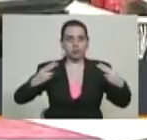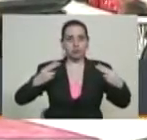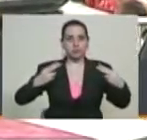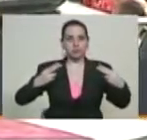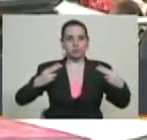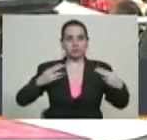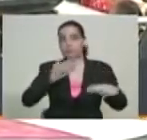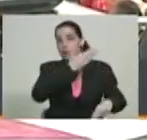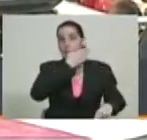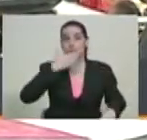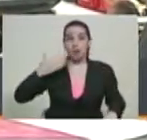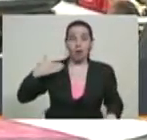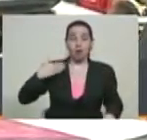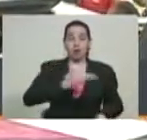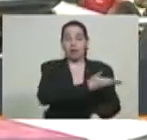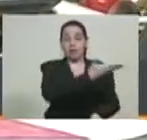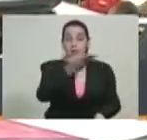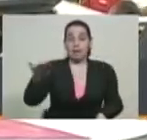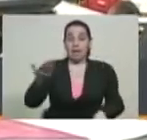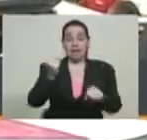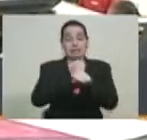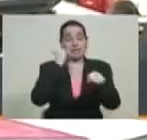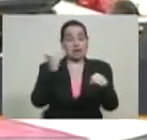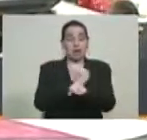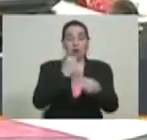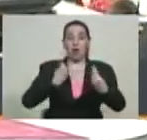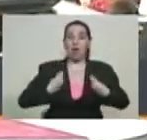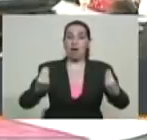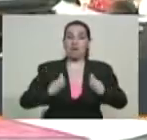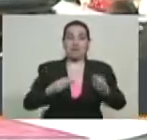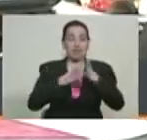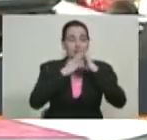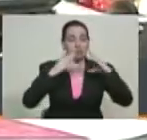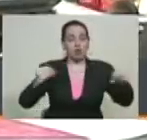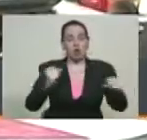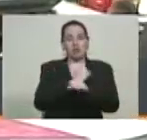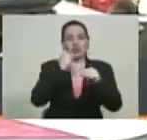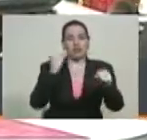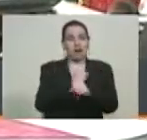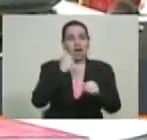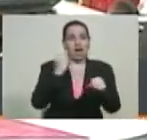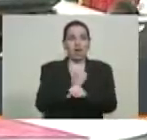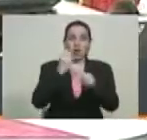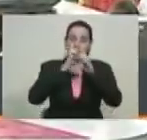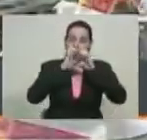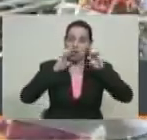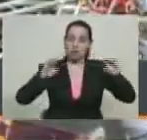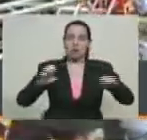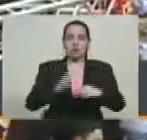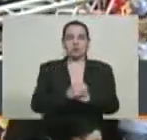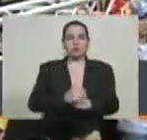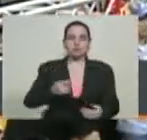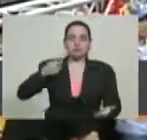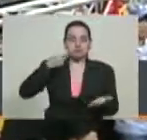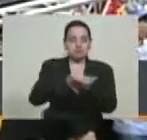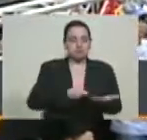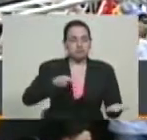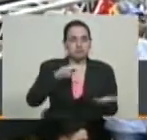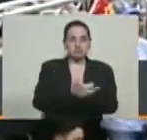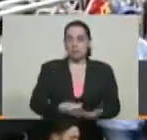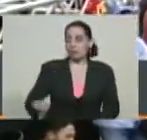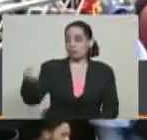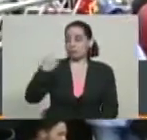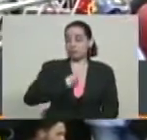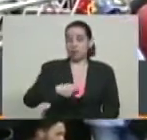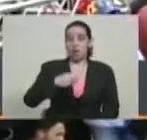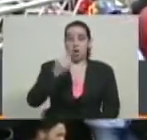de mejorar las condiciones de trabajo y vida de todos los trabajadores de la educación, su salario, su contrato